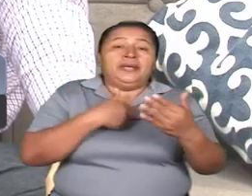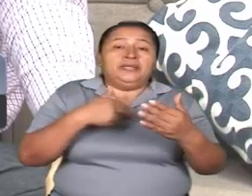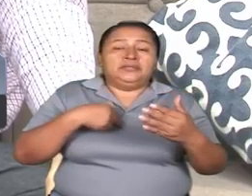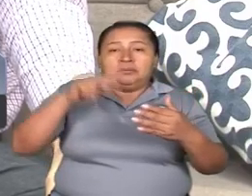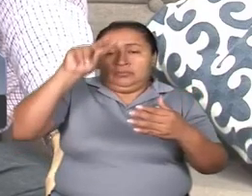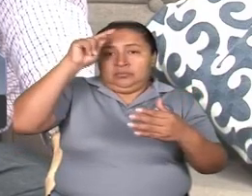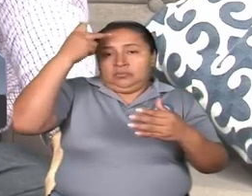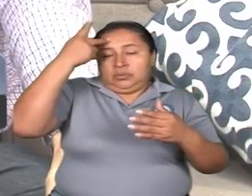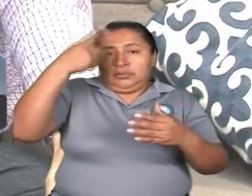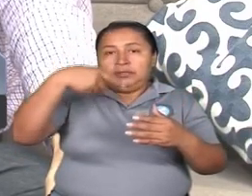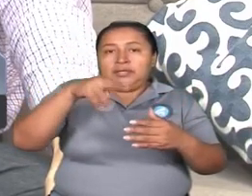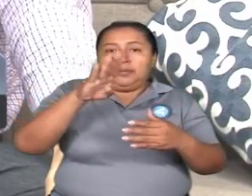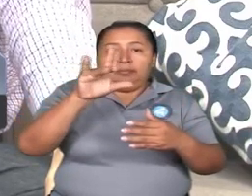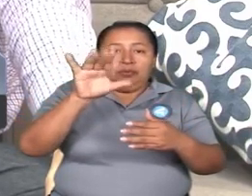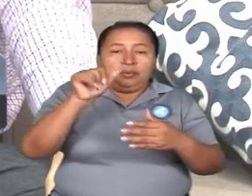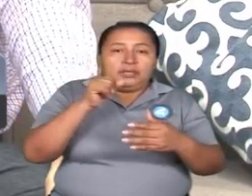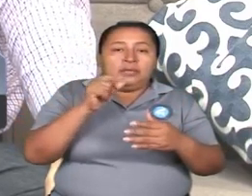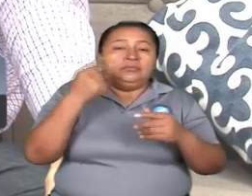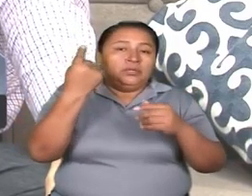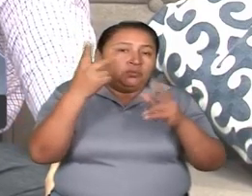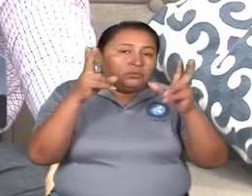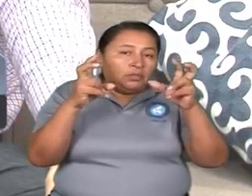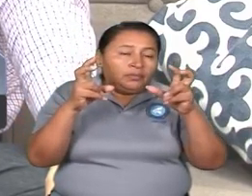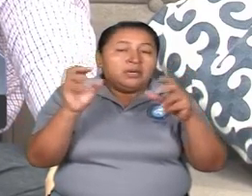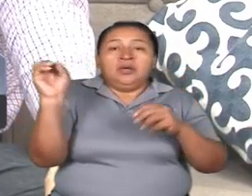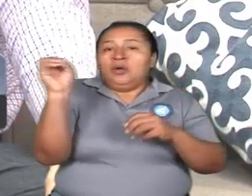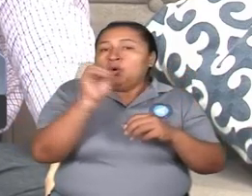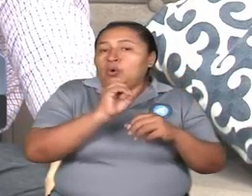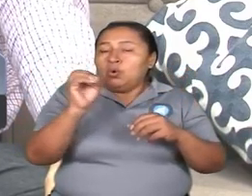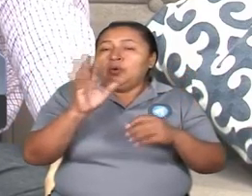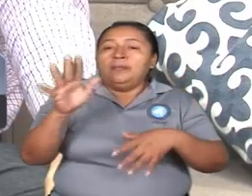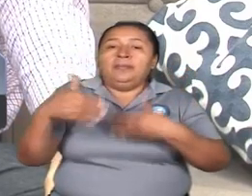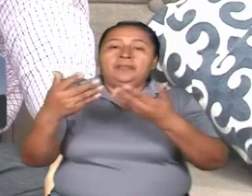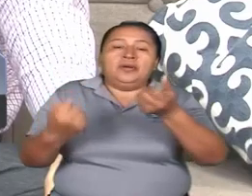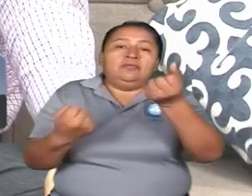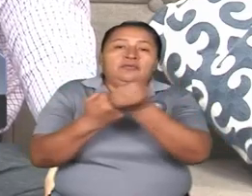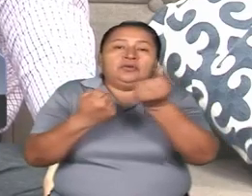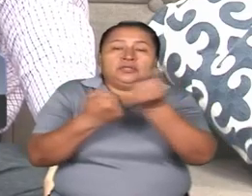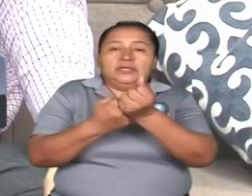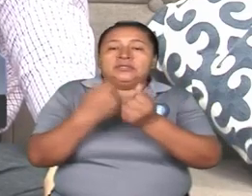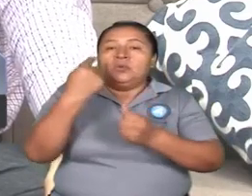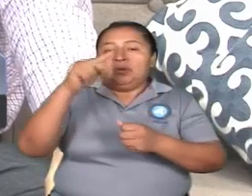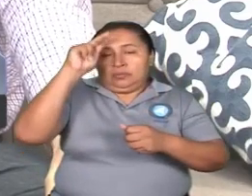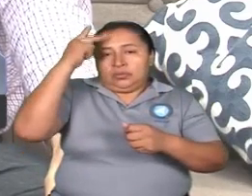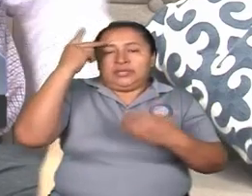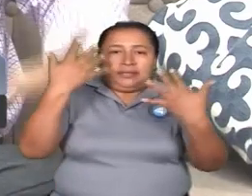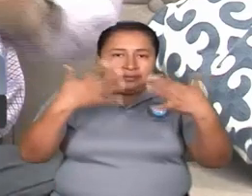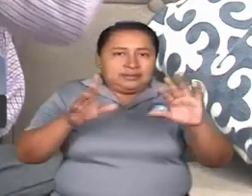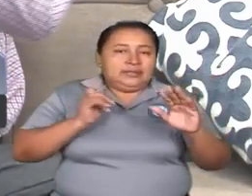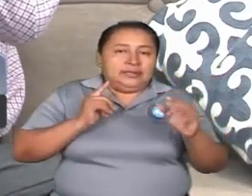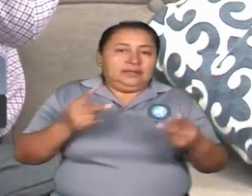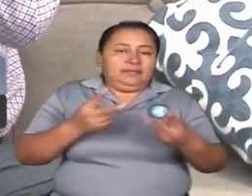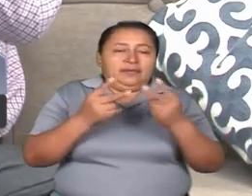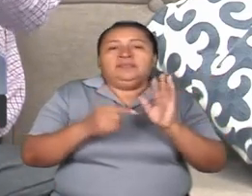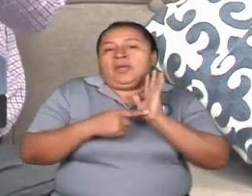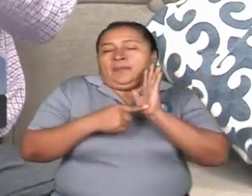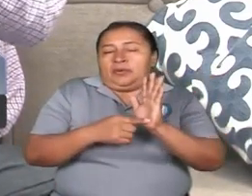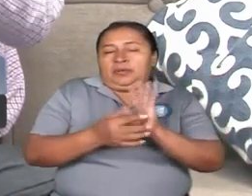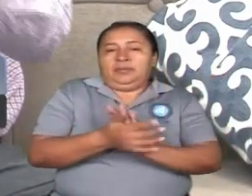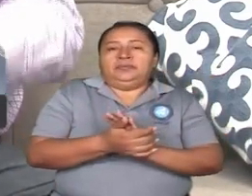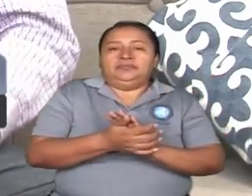política pública con respecto a algún tema o para fortalecer una política ya vigente. Por ejemplo, te pongo el ejemplo